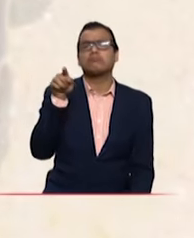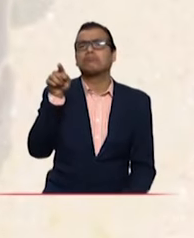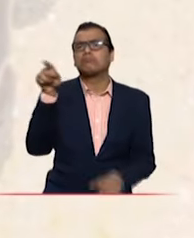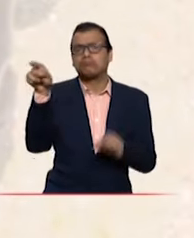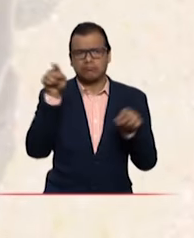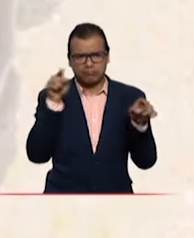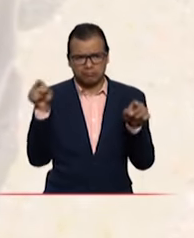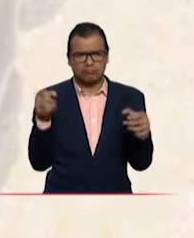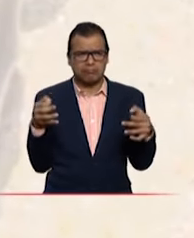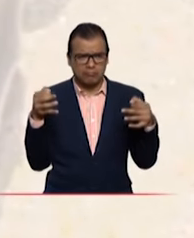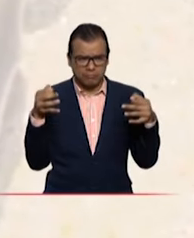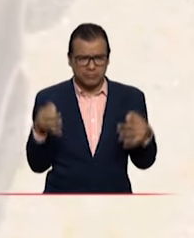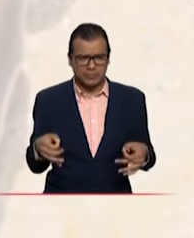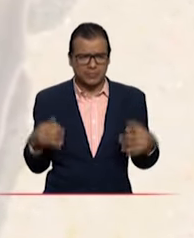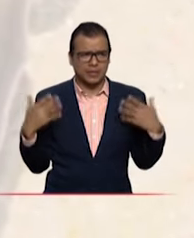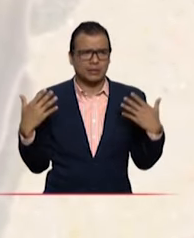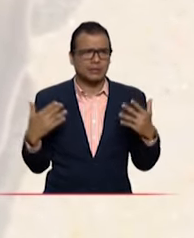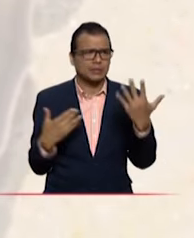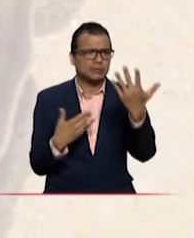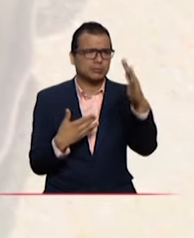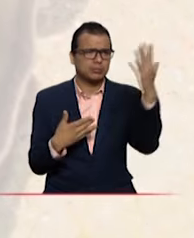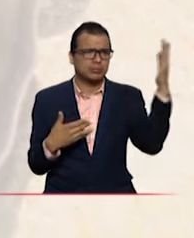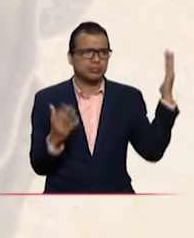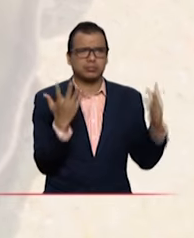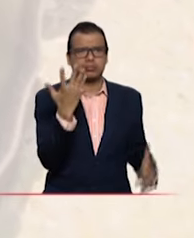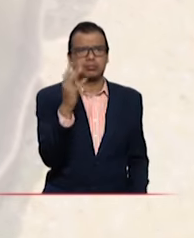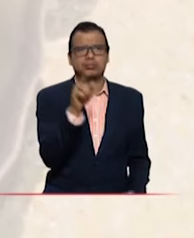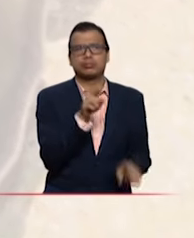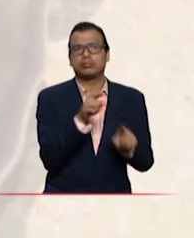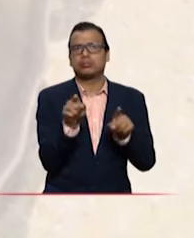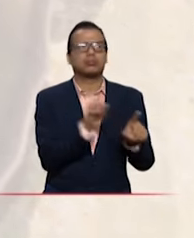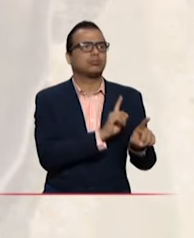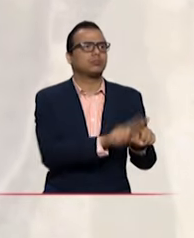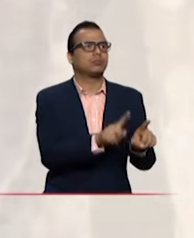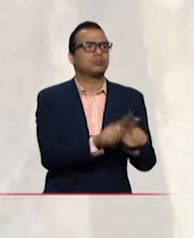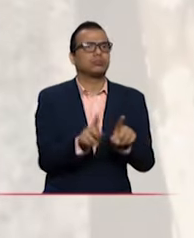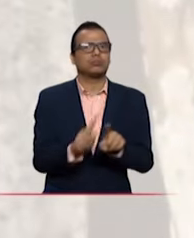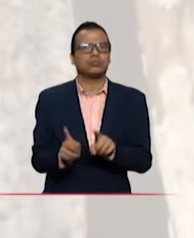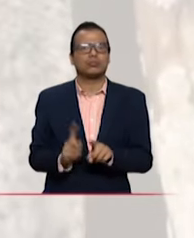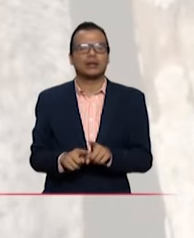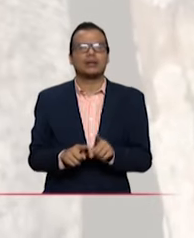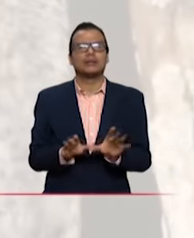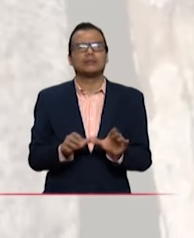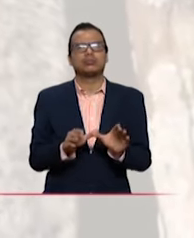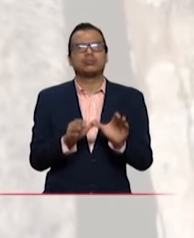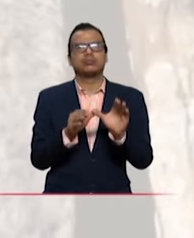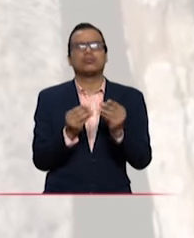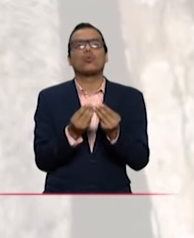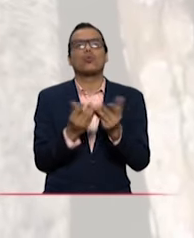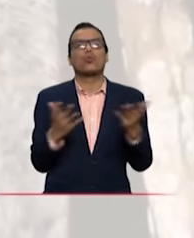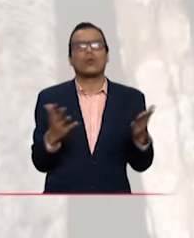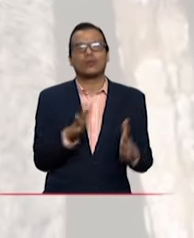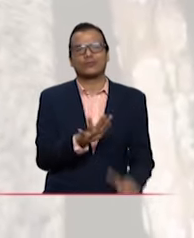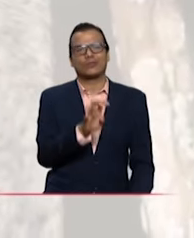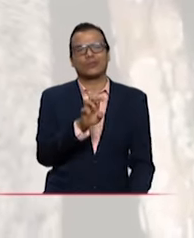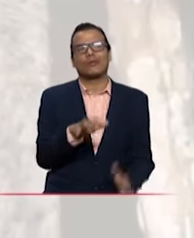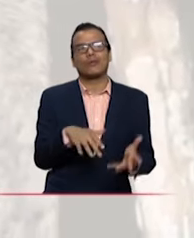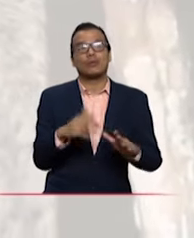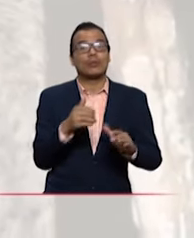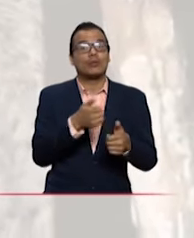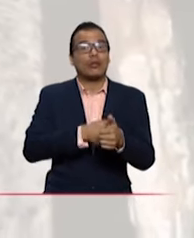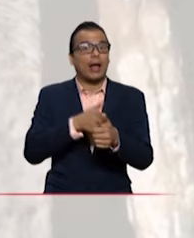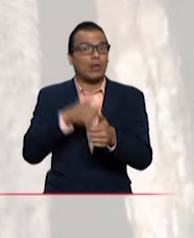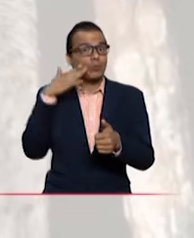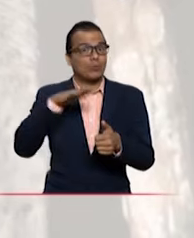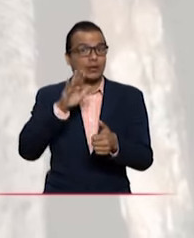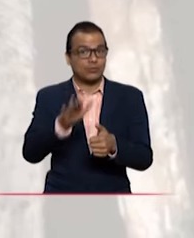que tengan bastante vegetación, tenemos más de 59 mariposas y eso es lo que tiene todo el Reino Unido. Entonces, Colombia es un